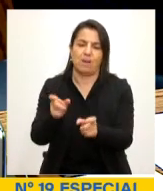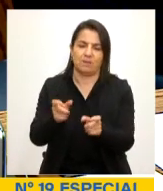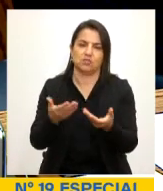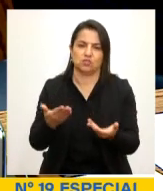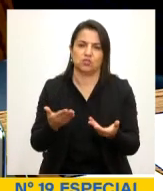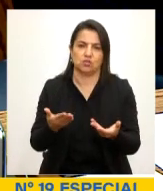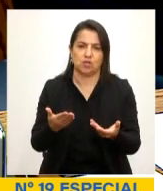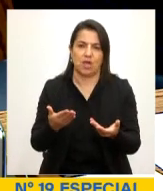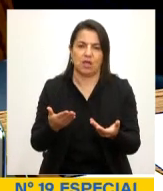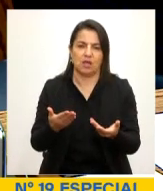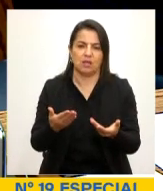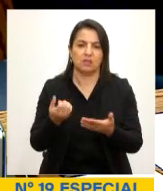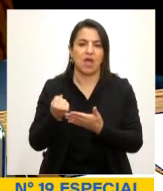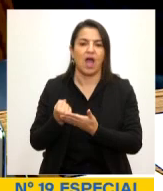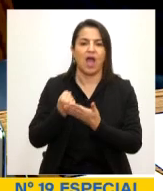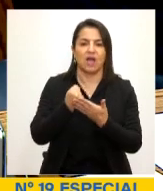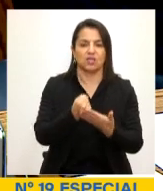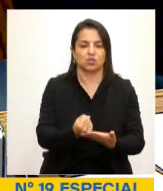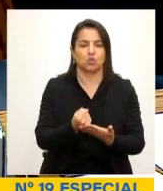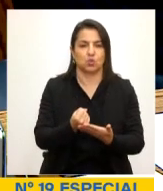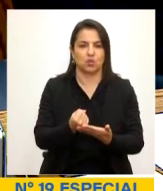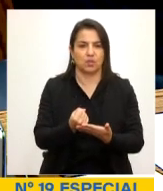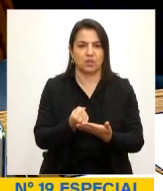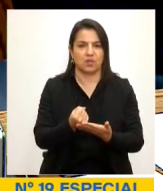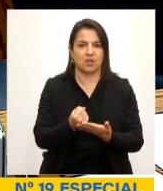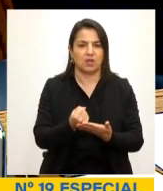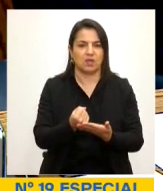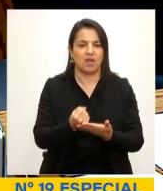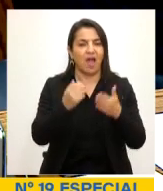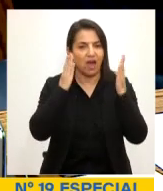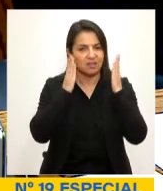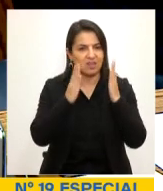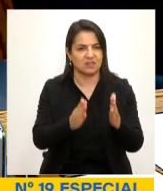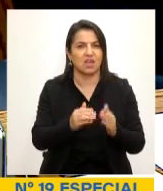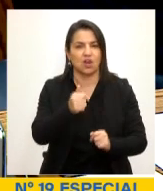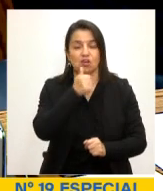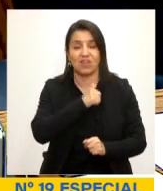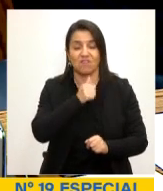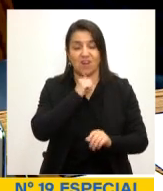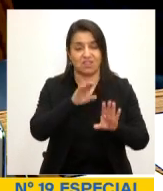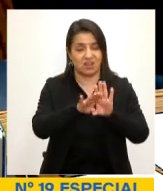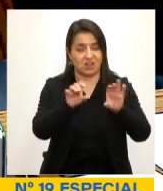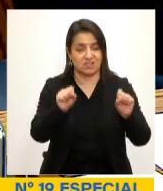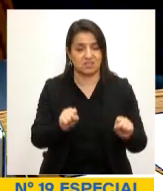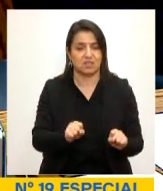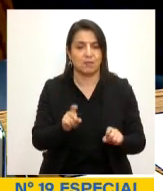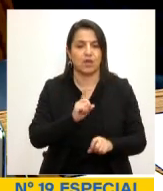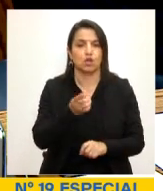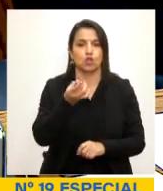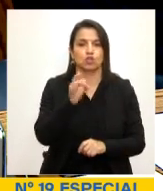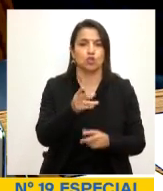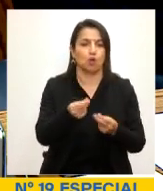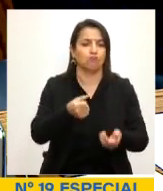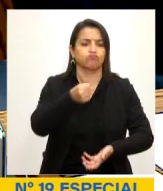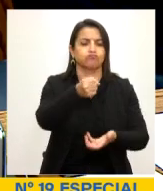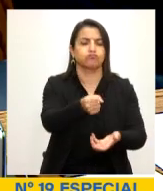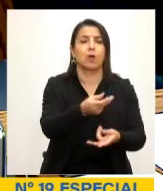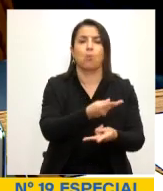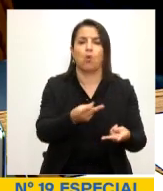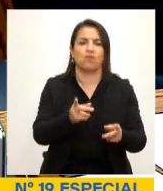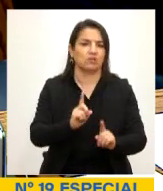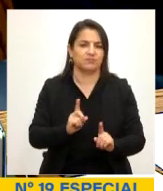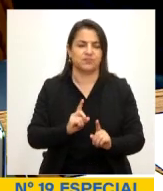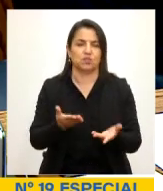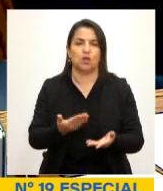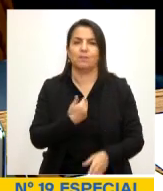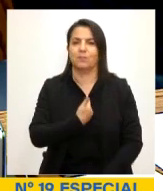contrario sirva para poder abordar las ineficiencias del sistema y no solamente repartir recursos públicos señor